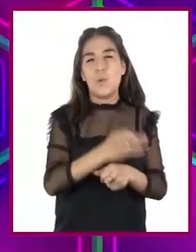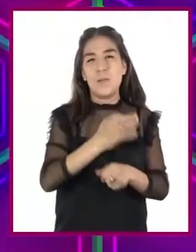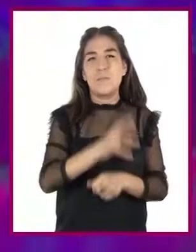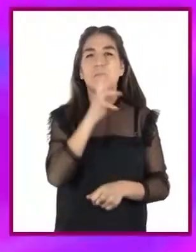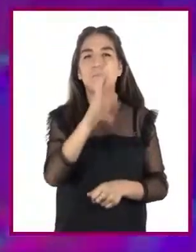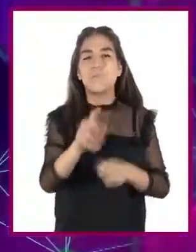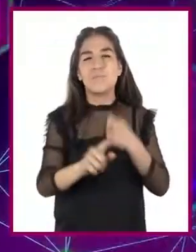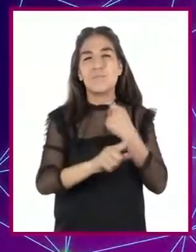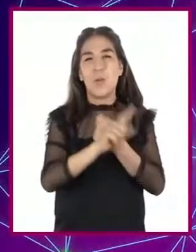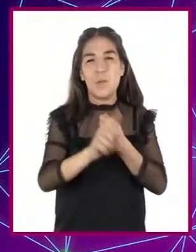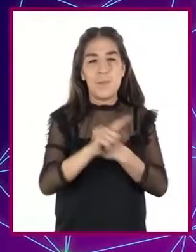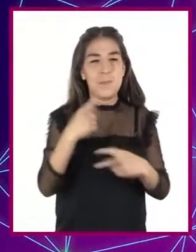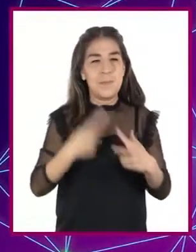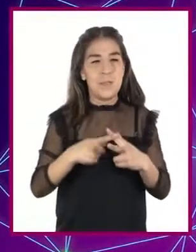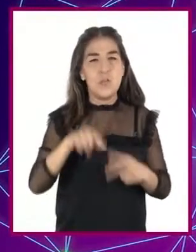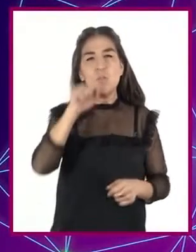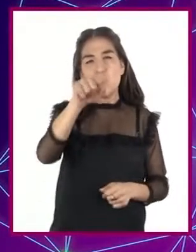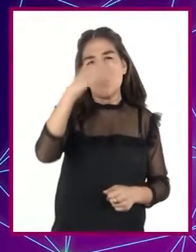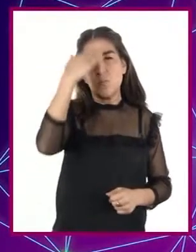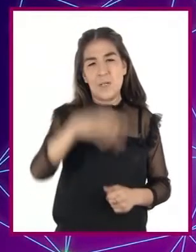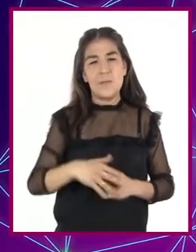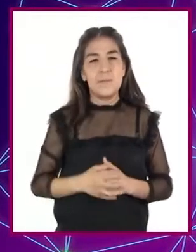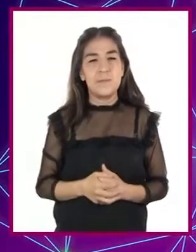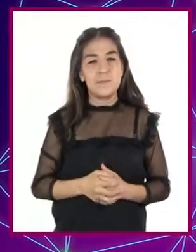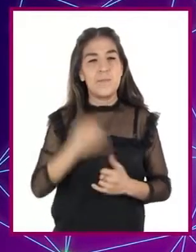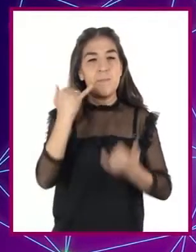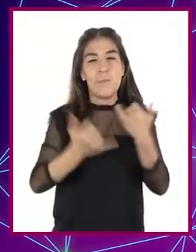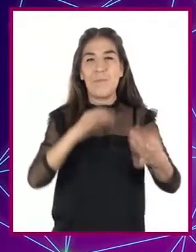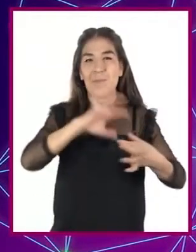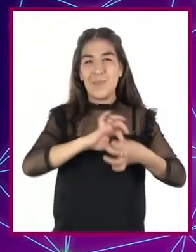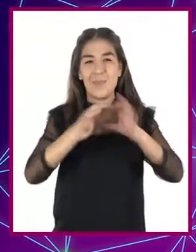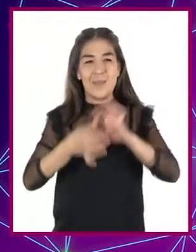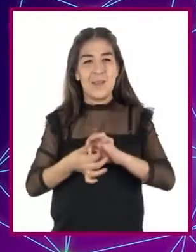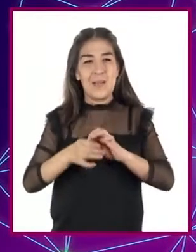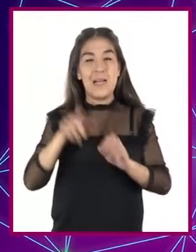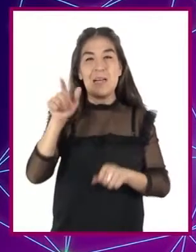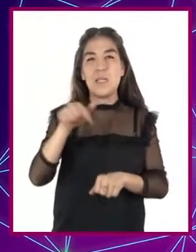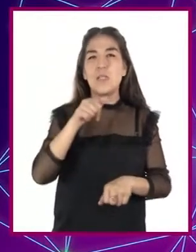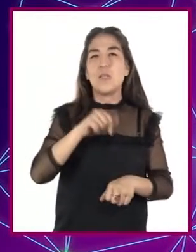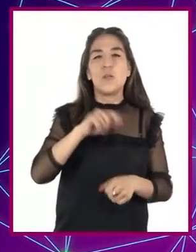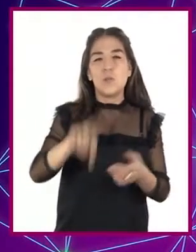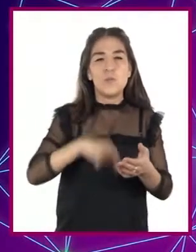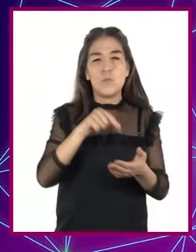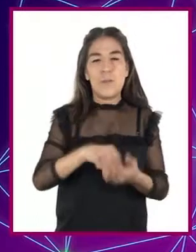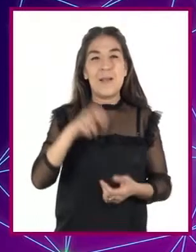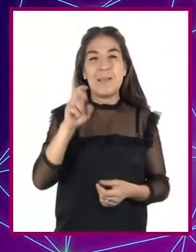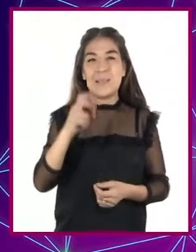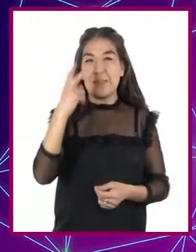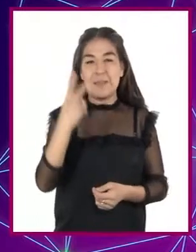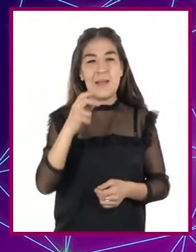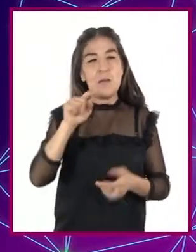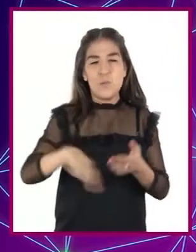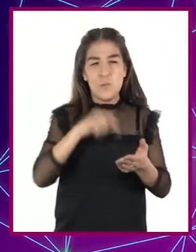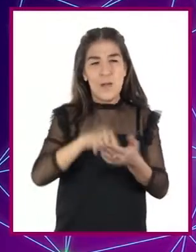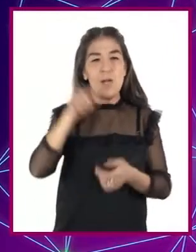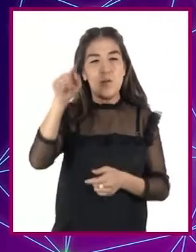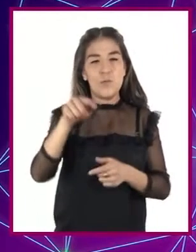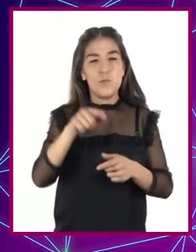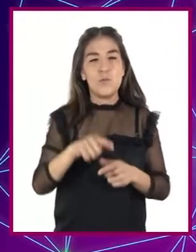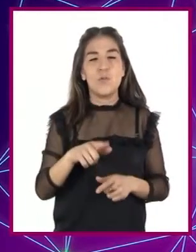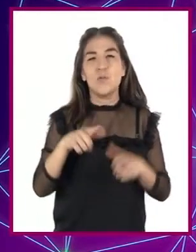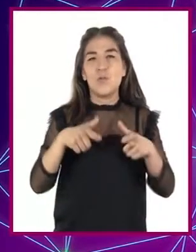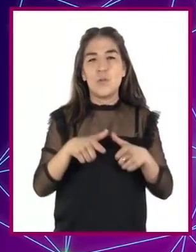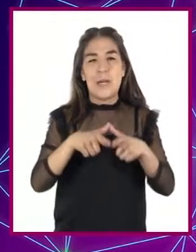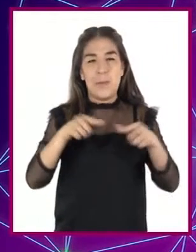problema. ¿Sabían que los Juegos Olímpicos número 32 tendrán lugar en Tokio, Japón? Los Juegos Olímpicos